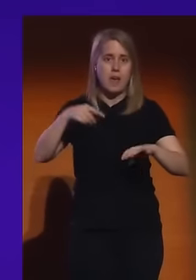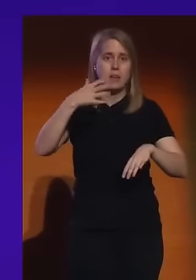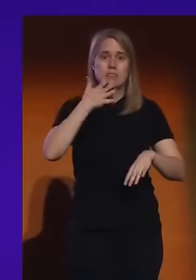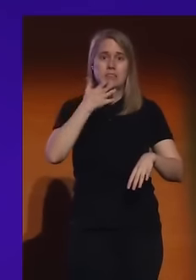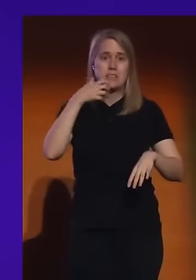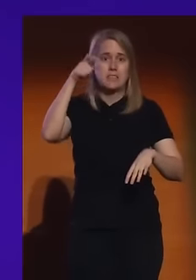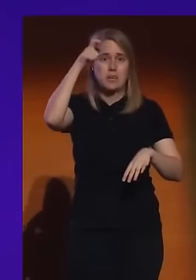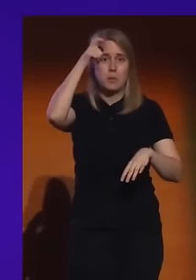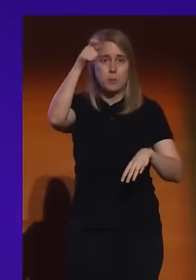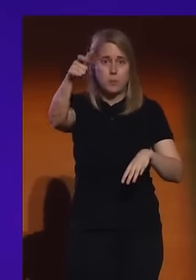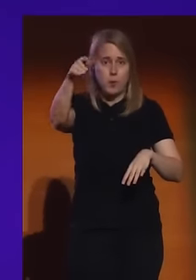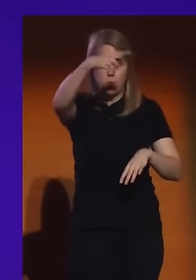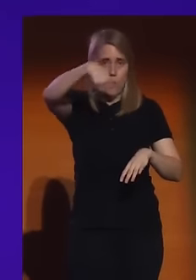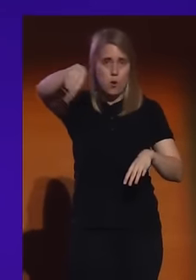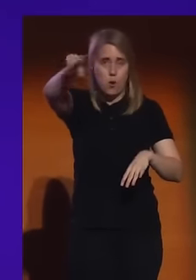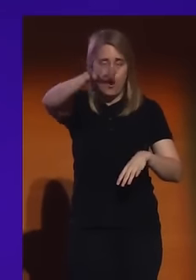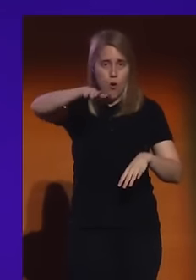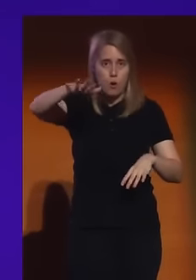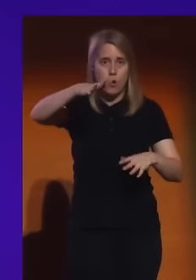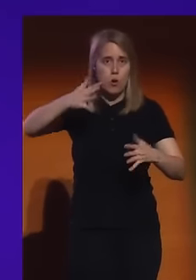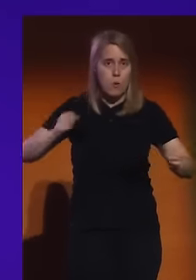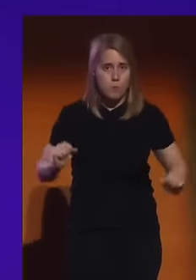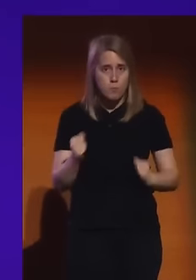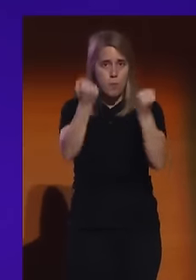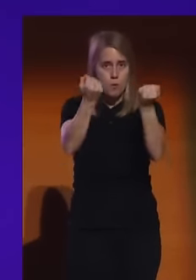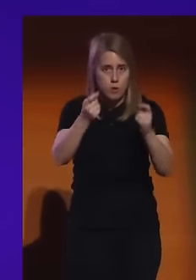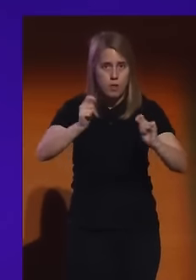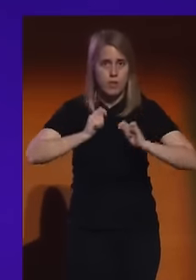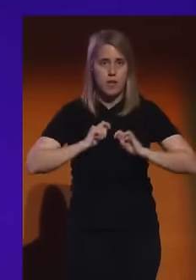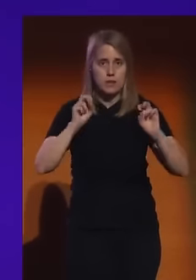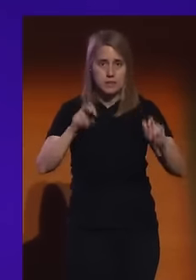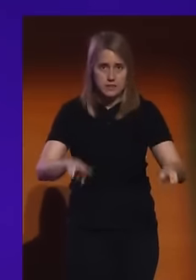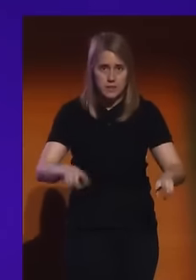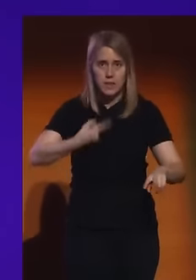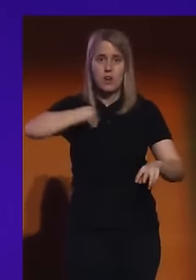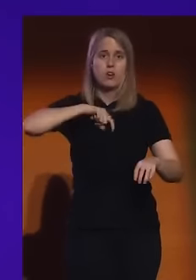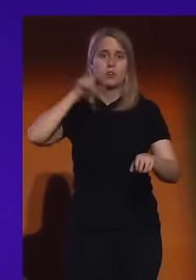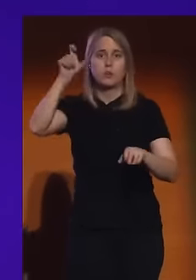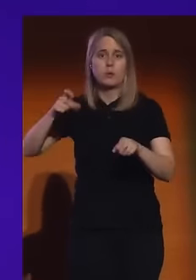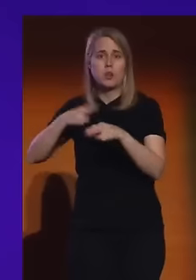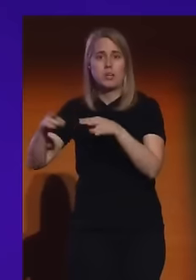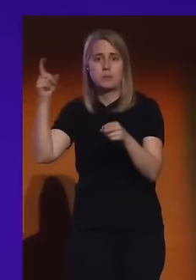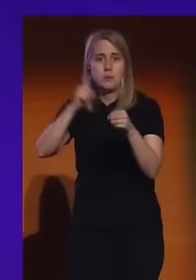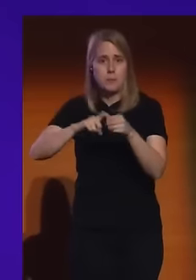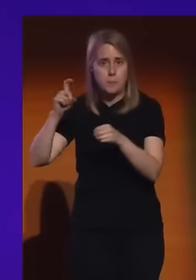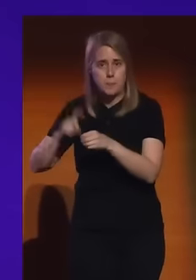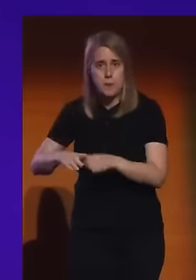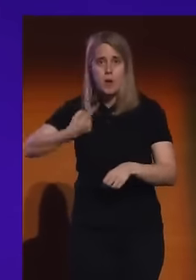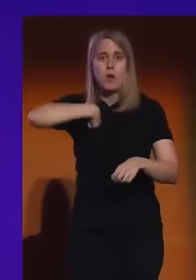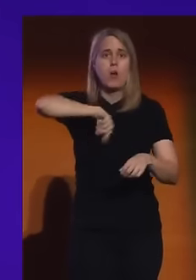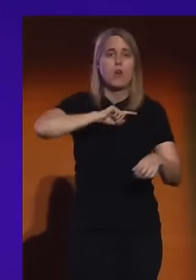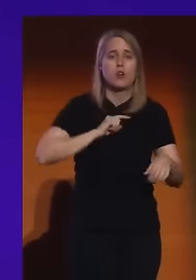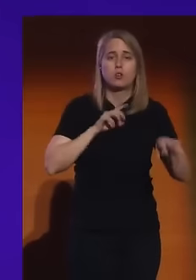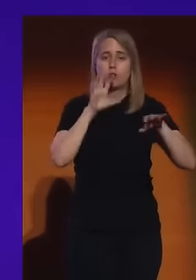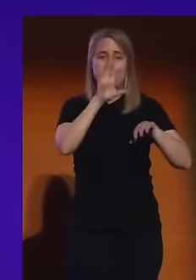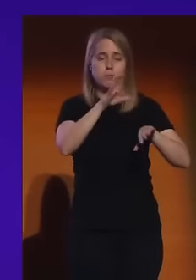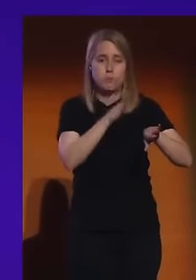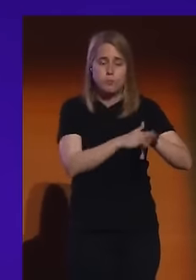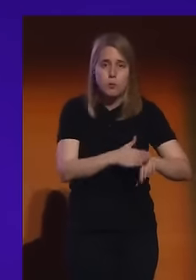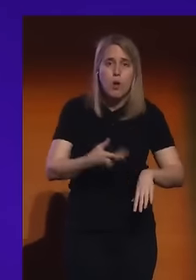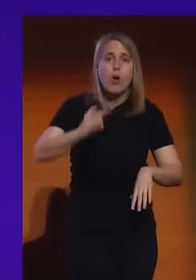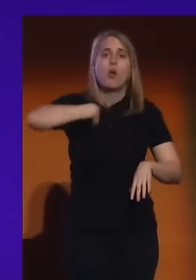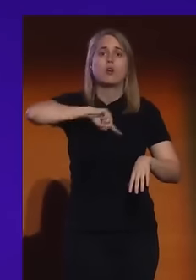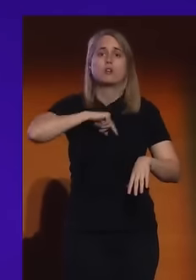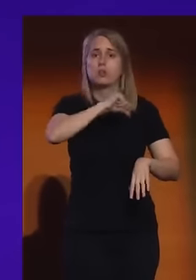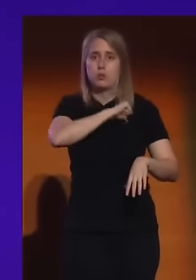honek ez Badu bere bultz ematen gu militante Gera gu abertzale Gera